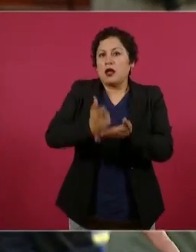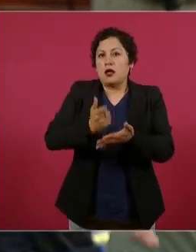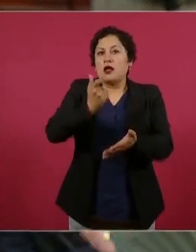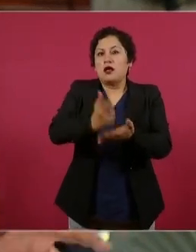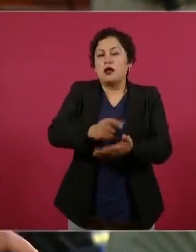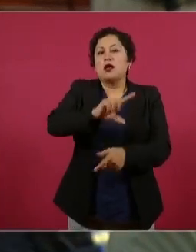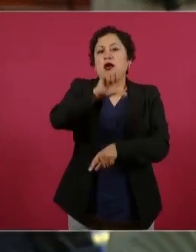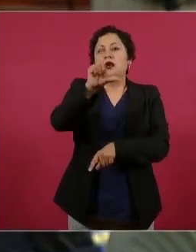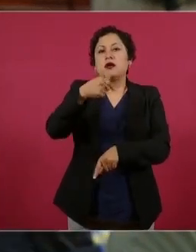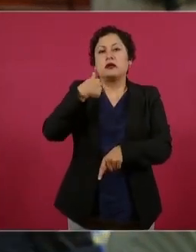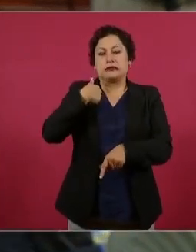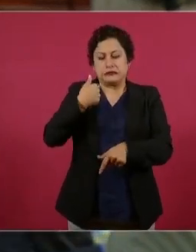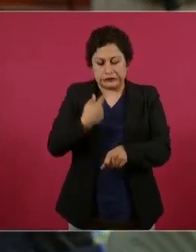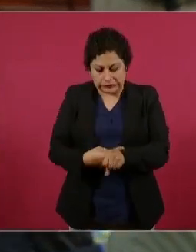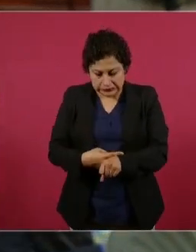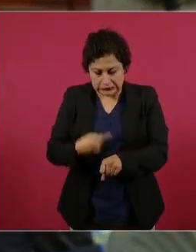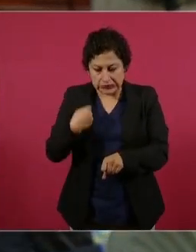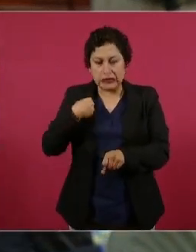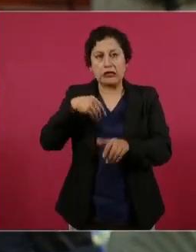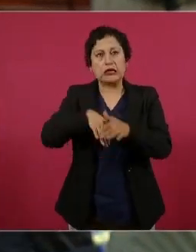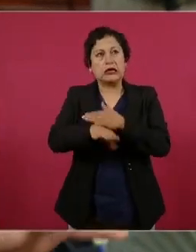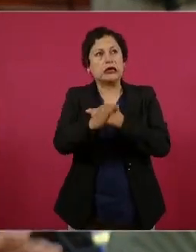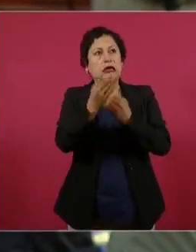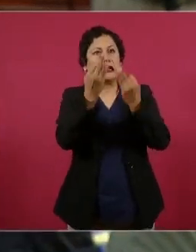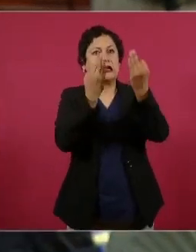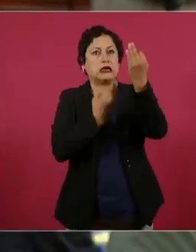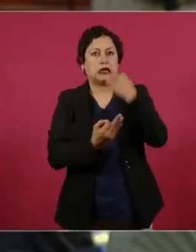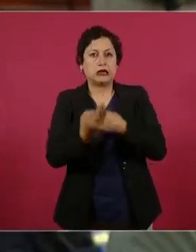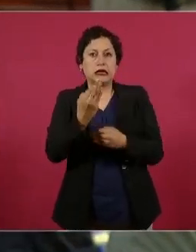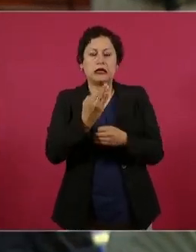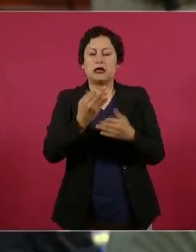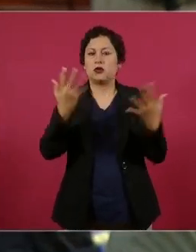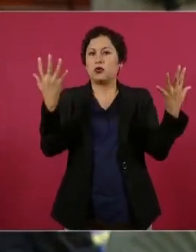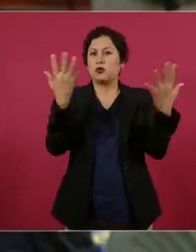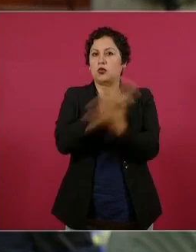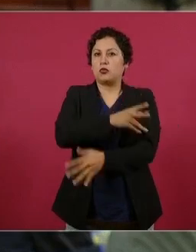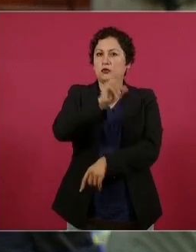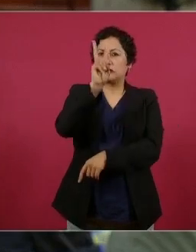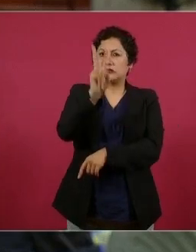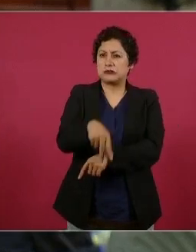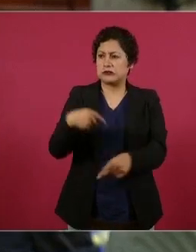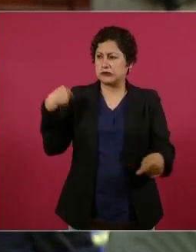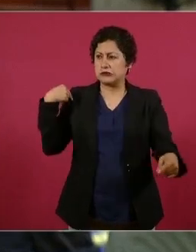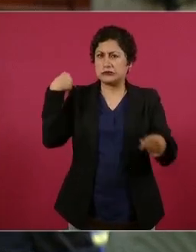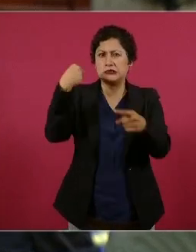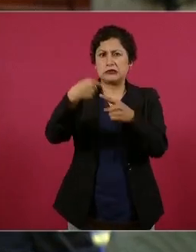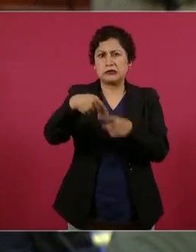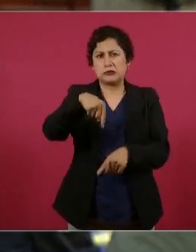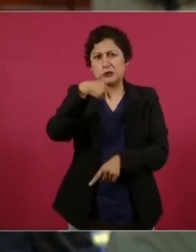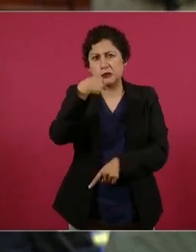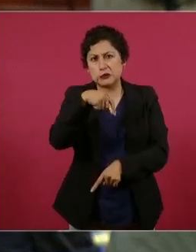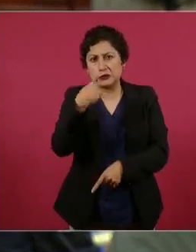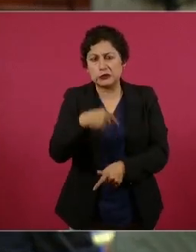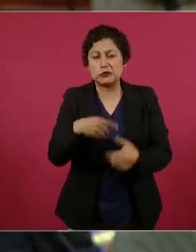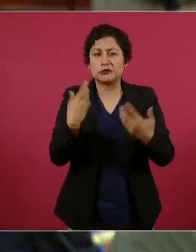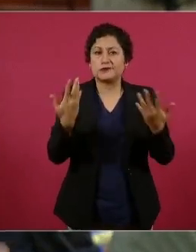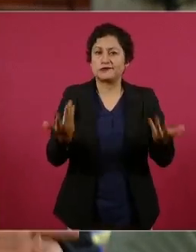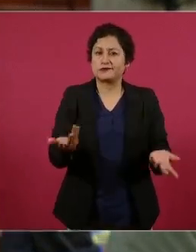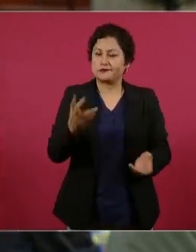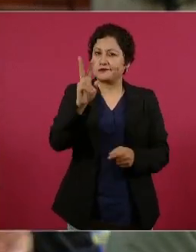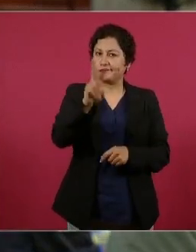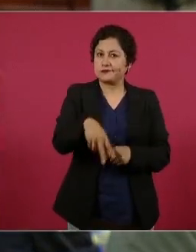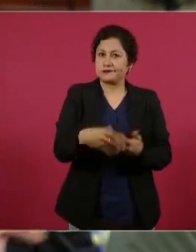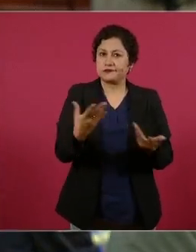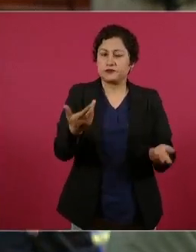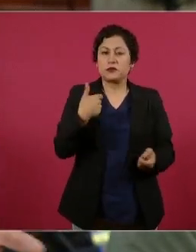válido alguna enfermedad, pues se vuelve tu peor enemigo, ¿no? El seguro de gastos médicos mayores. Y